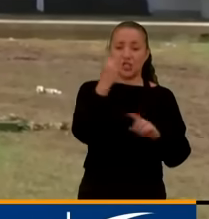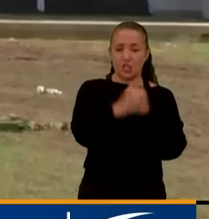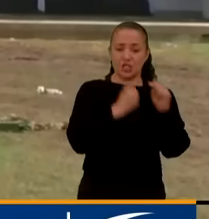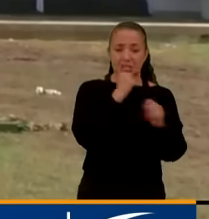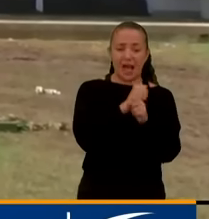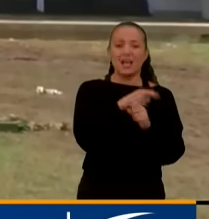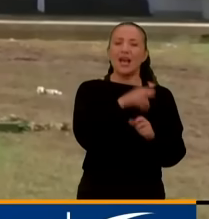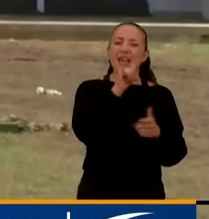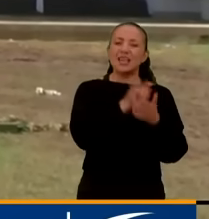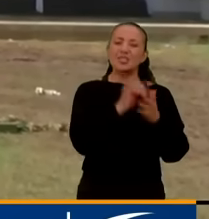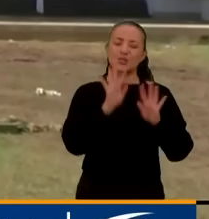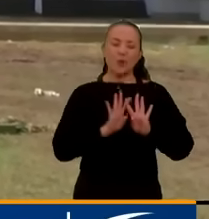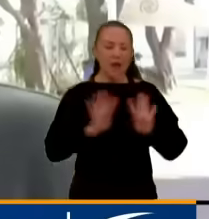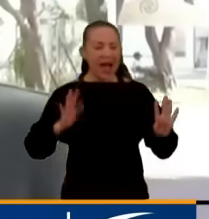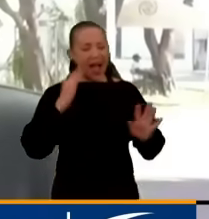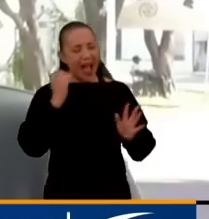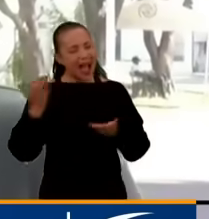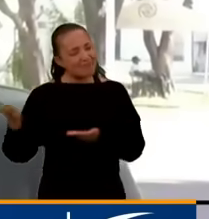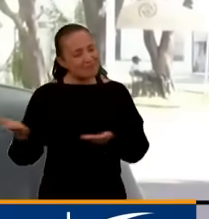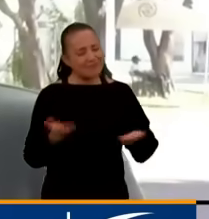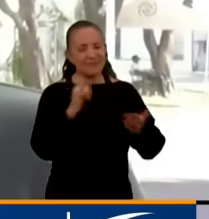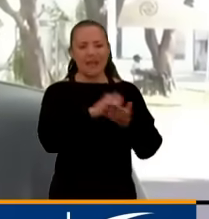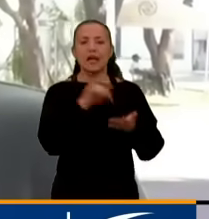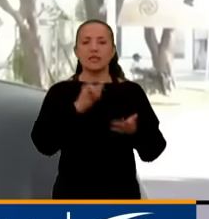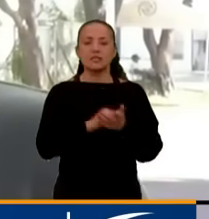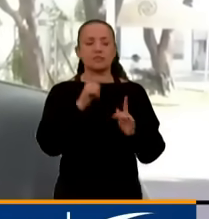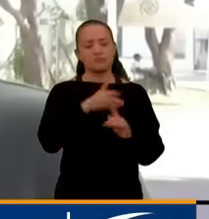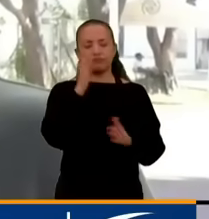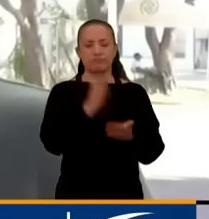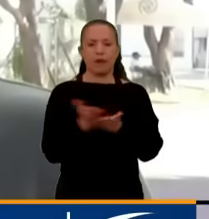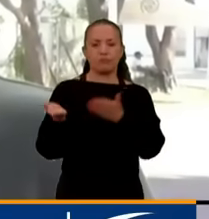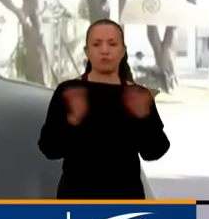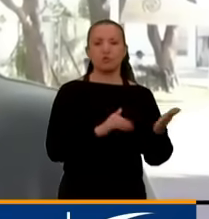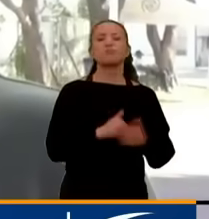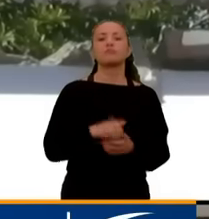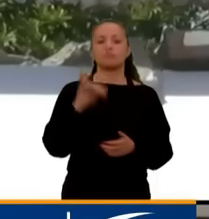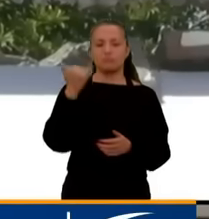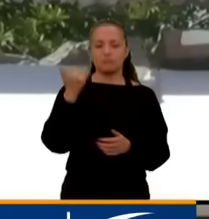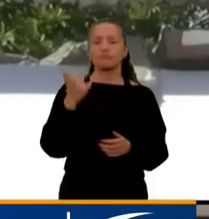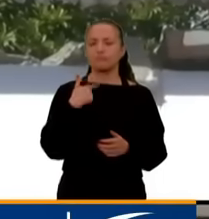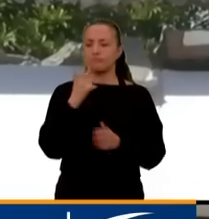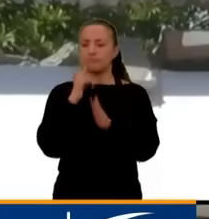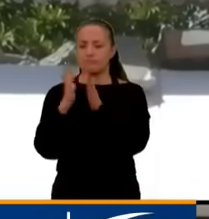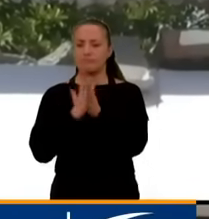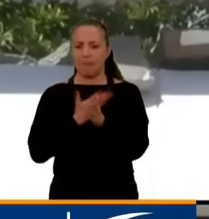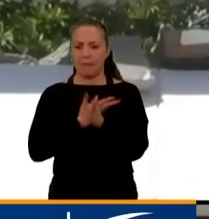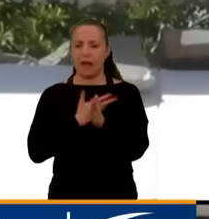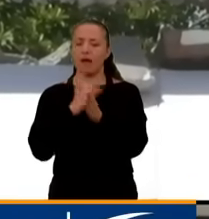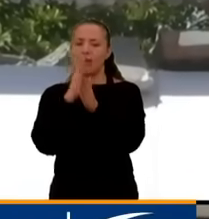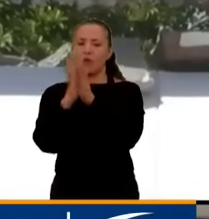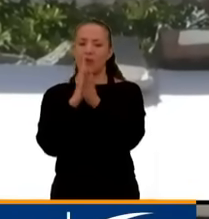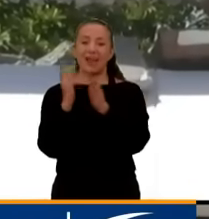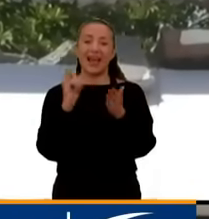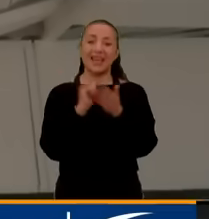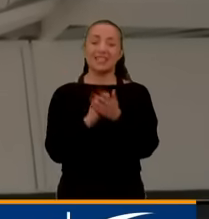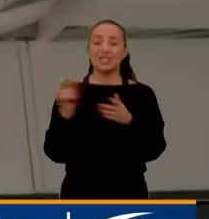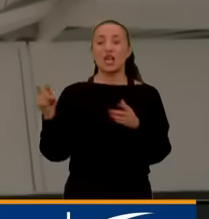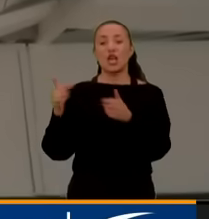de las víctimas mortales. Sí, estaba con la mamá en el momento. En el momento dice, la mamá me comenta que cuando pasan los novios a